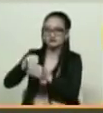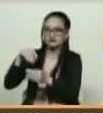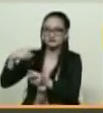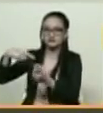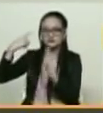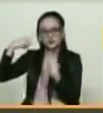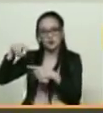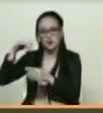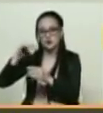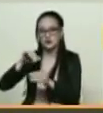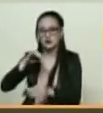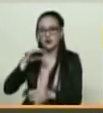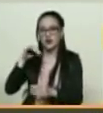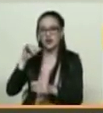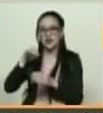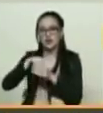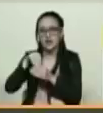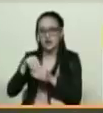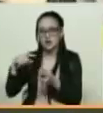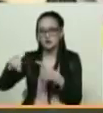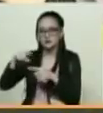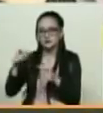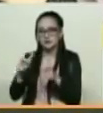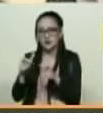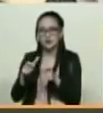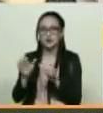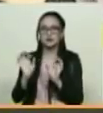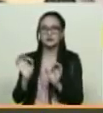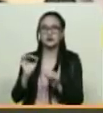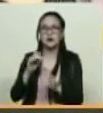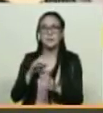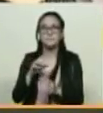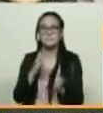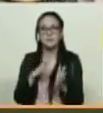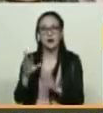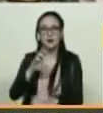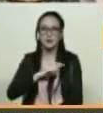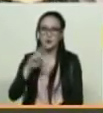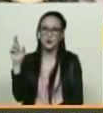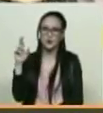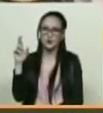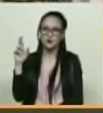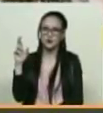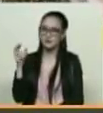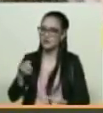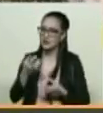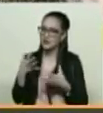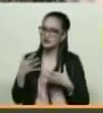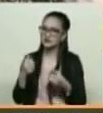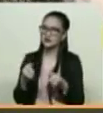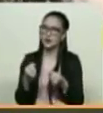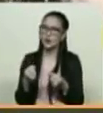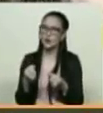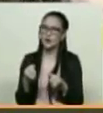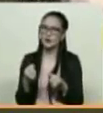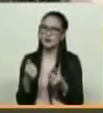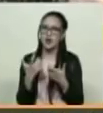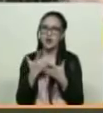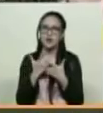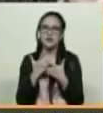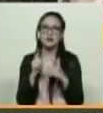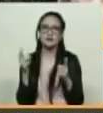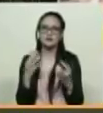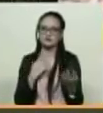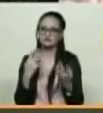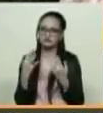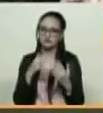los mandos del Plan República comisionados para tal fin, con el objeto de garantizar la seguridad y el libre tránsito